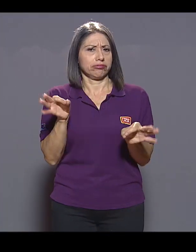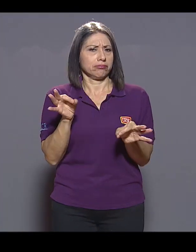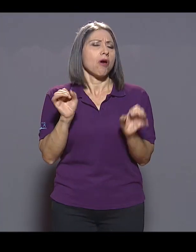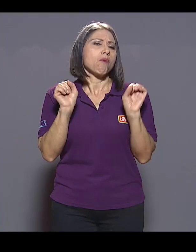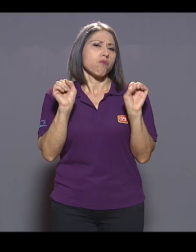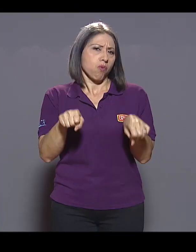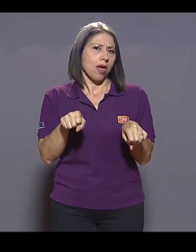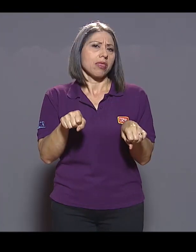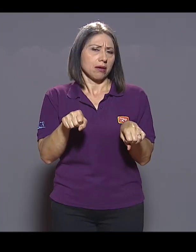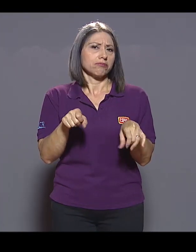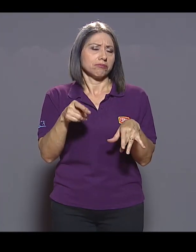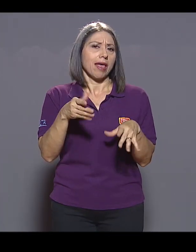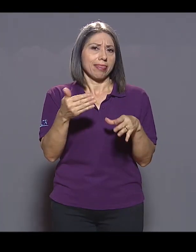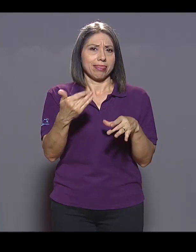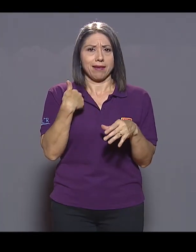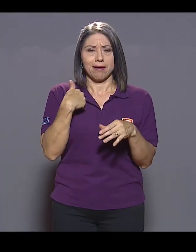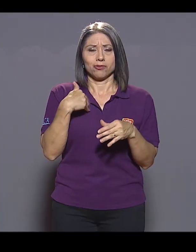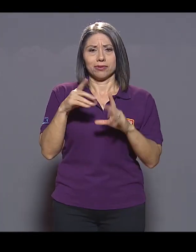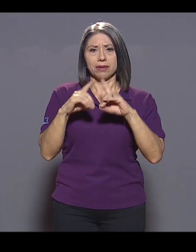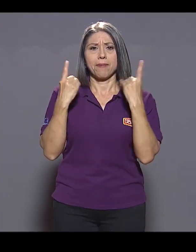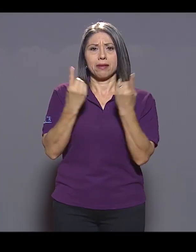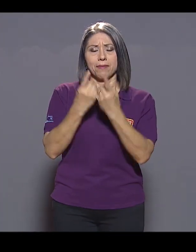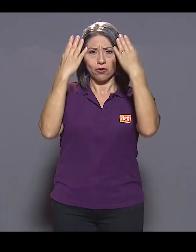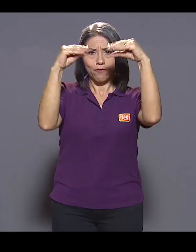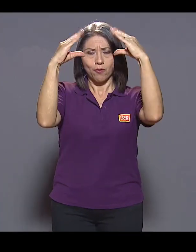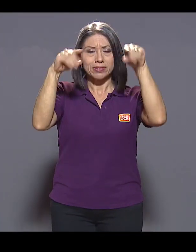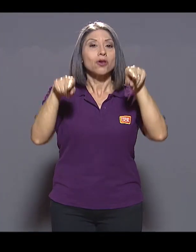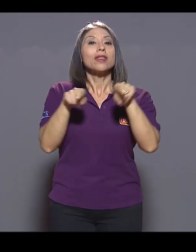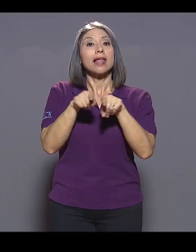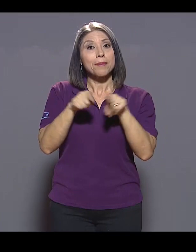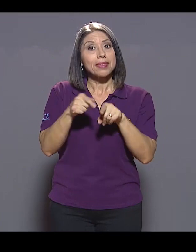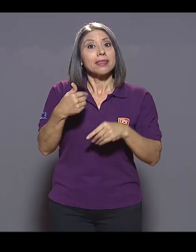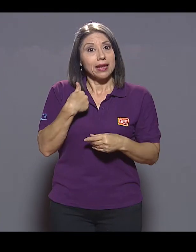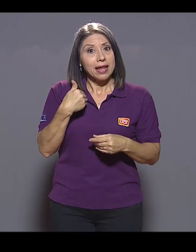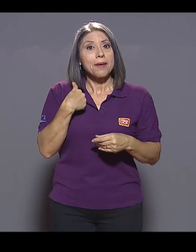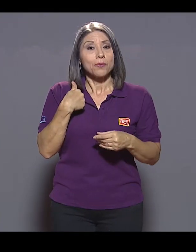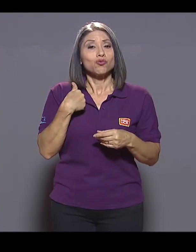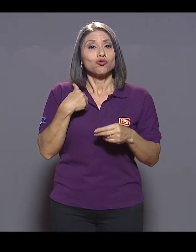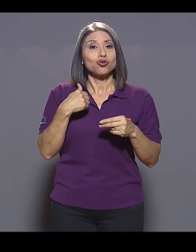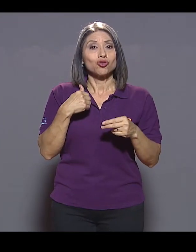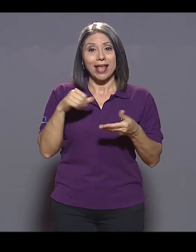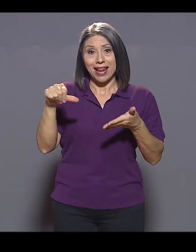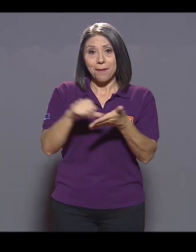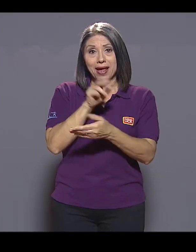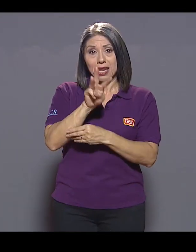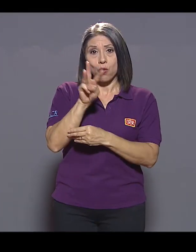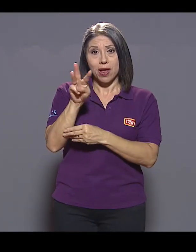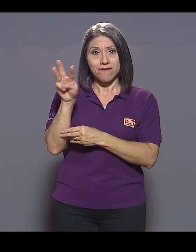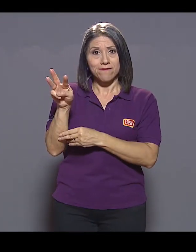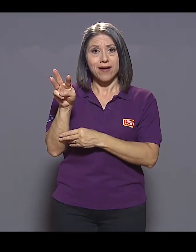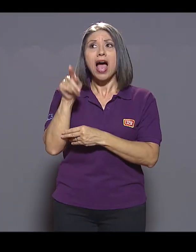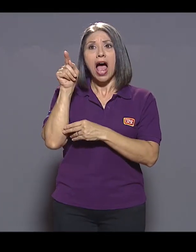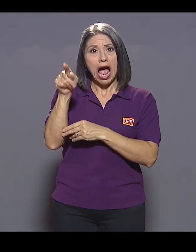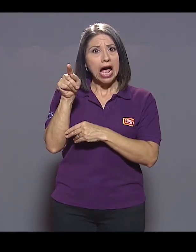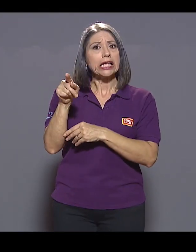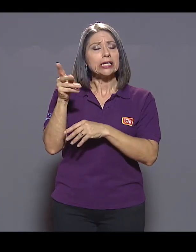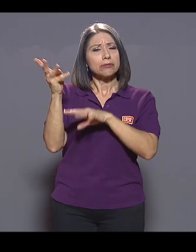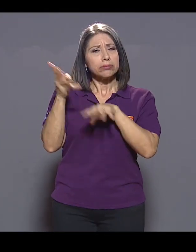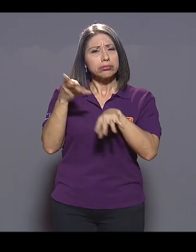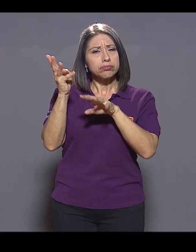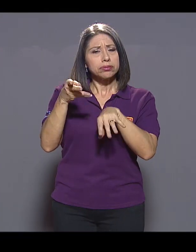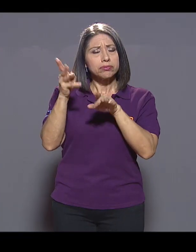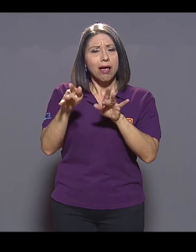usted sea parte de este movimiento de personas que creemos en los derechos humanos y en la inclusión de todas y todos. Hoy está con nosotros acá en el estudio